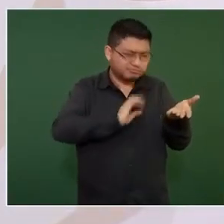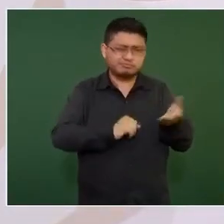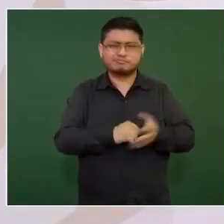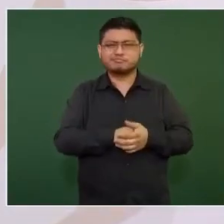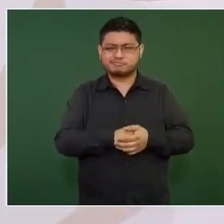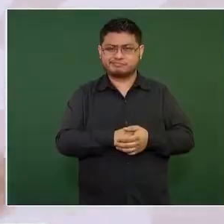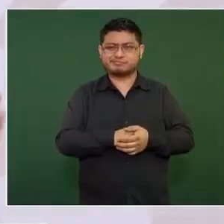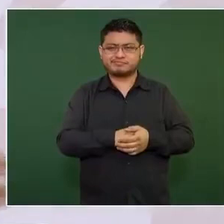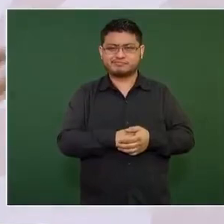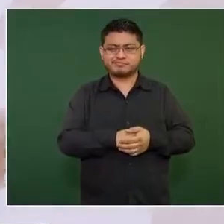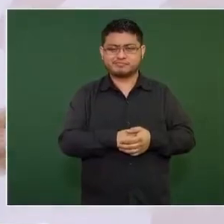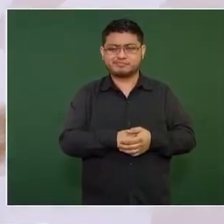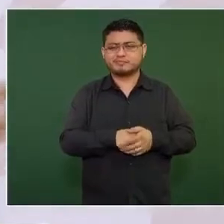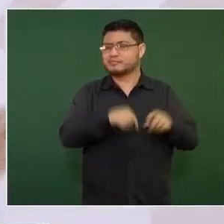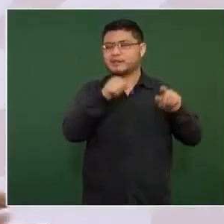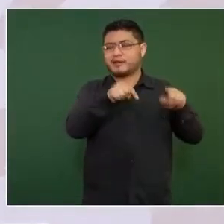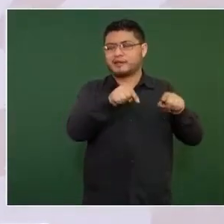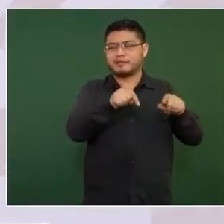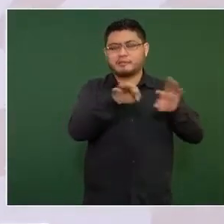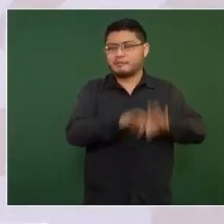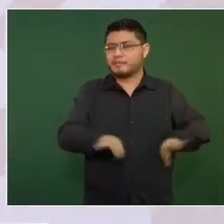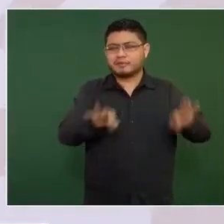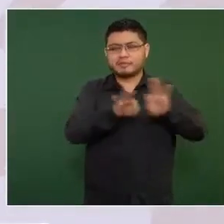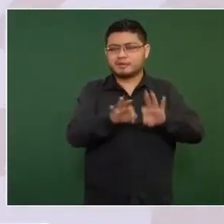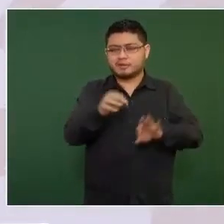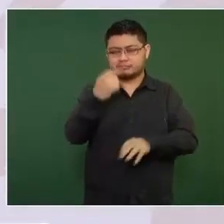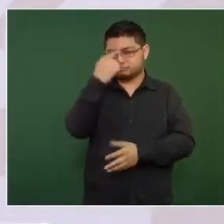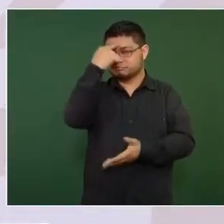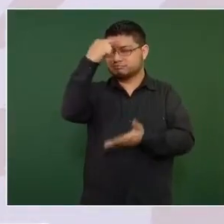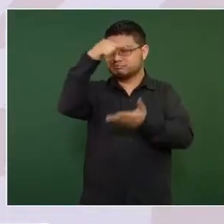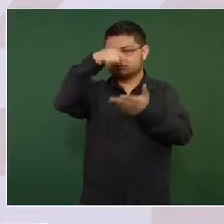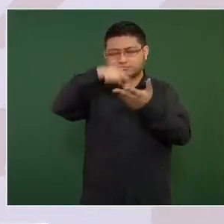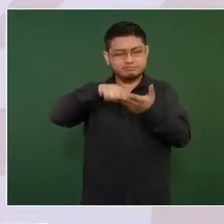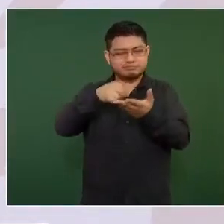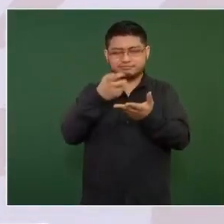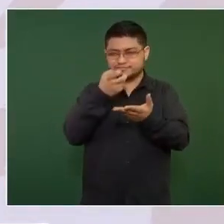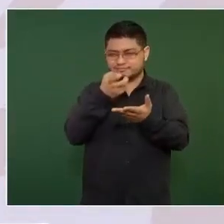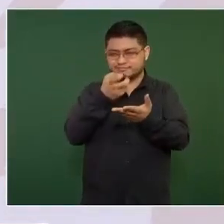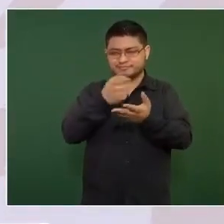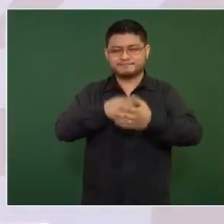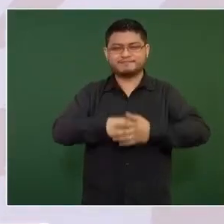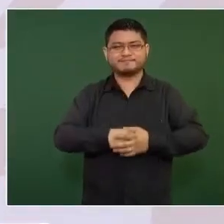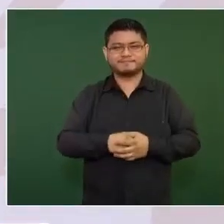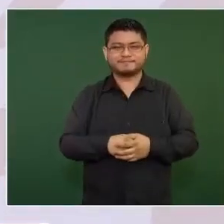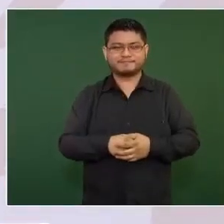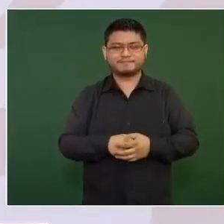porque aquí lo que cuenta son las convicciones. Entonces,